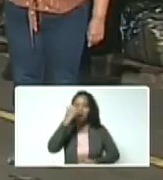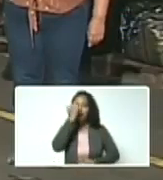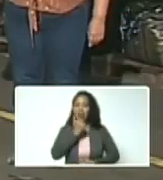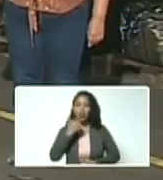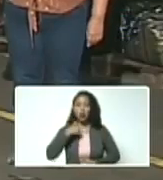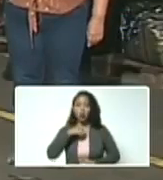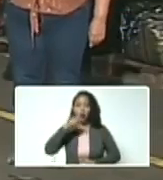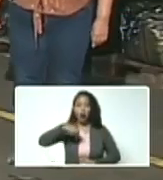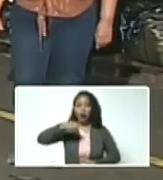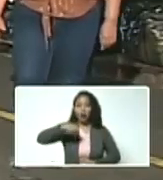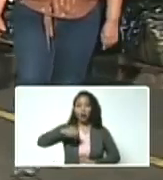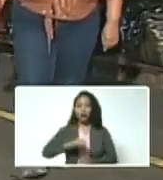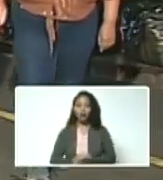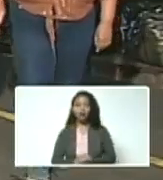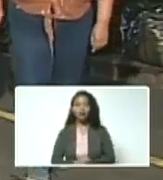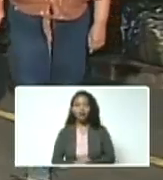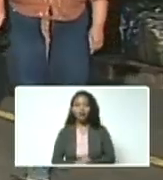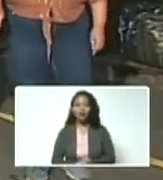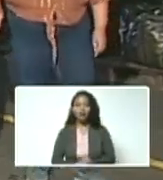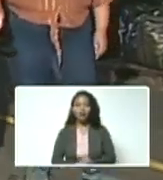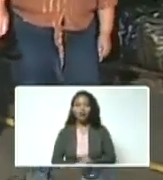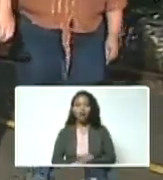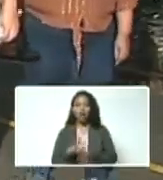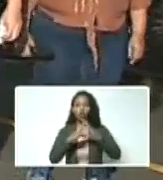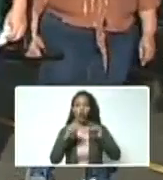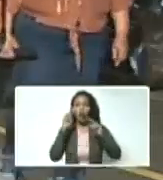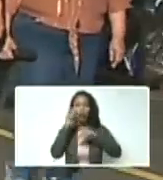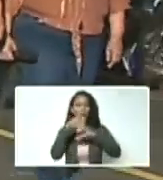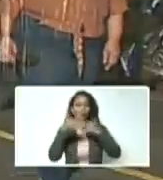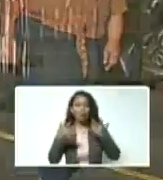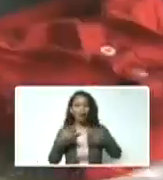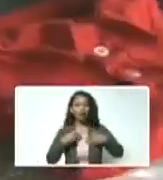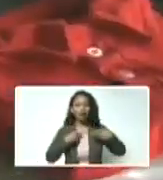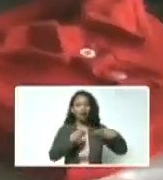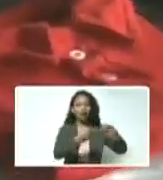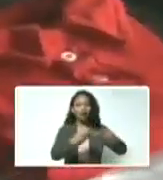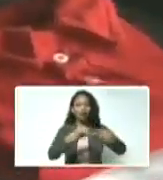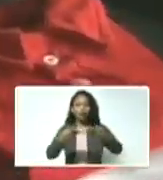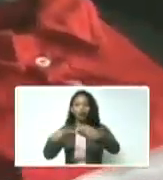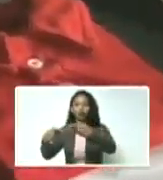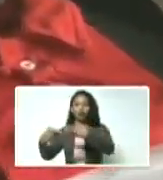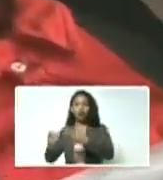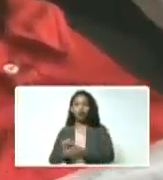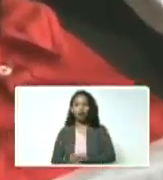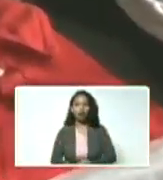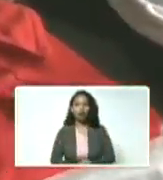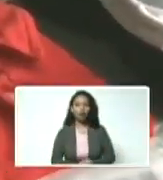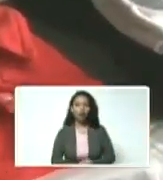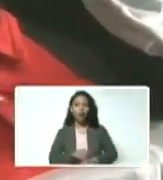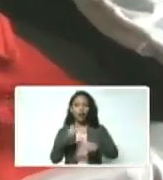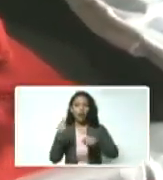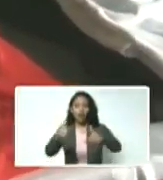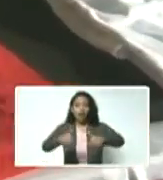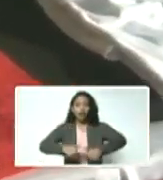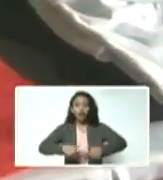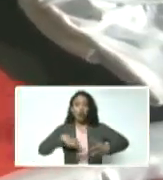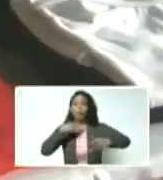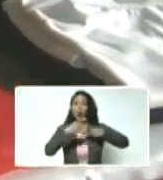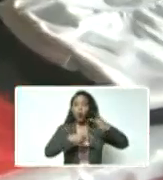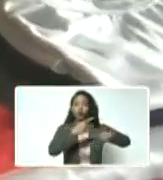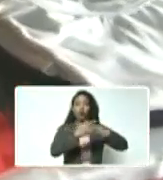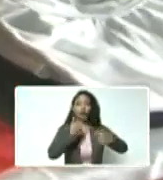Estamos aquí en todo lo que tiene que ver con la distribución de ese esfuerzo productivo